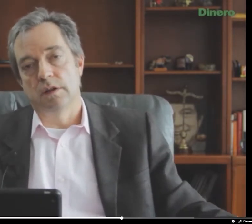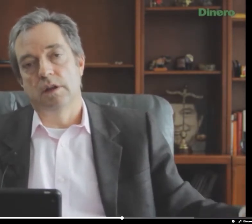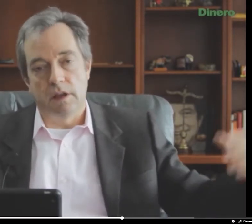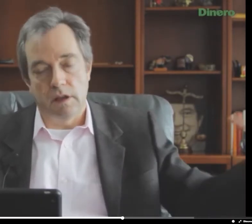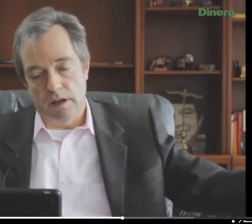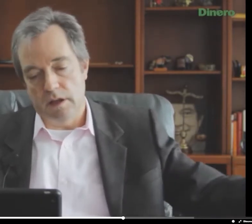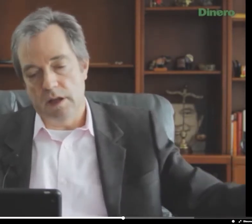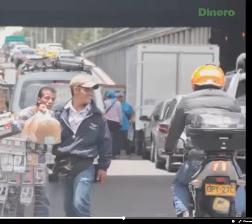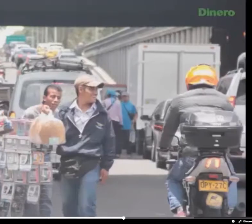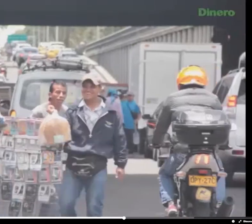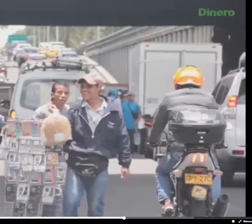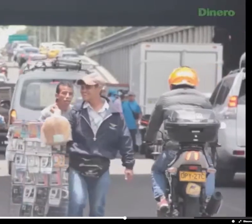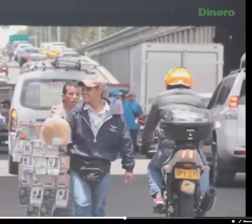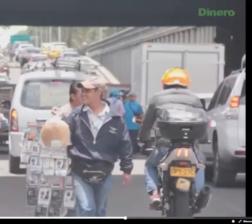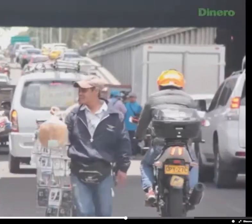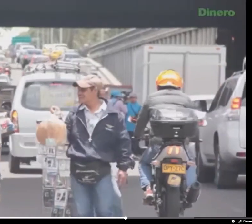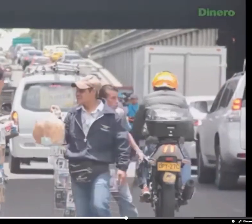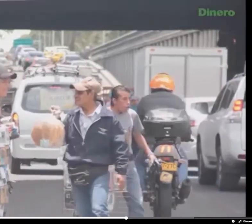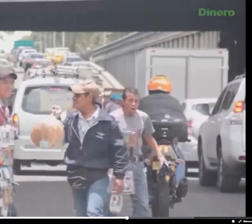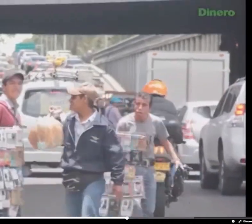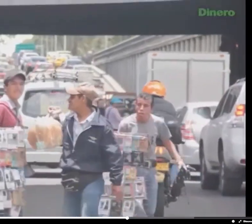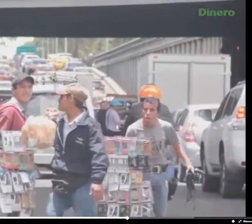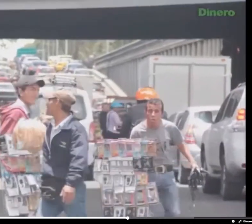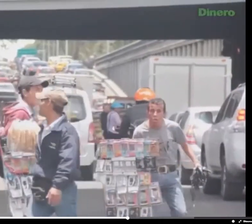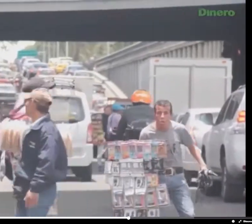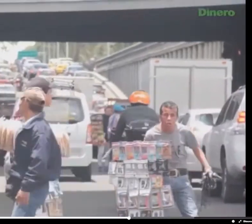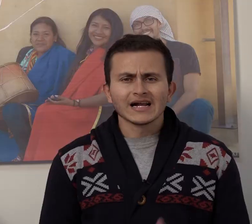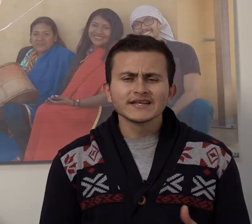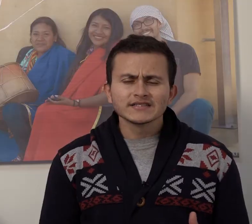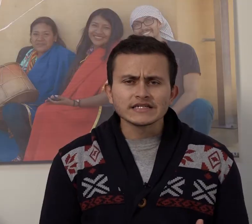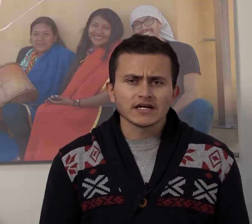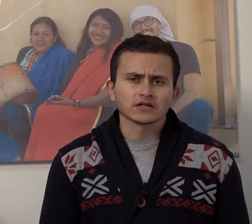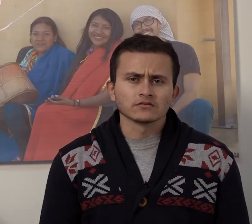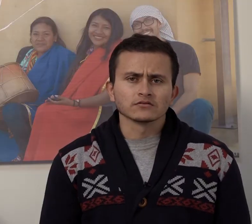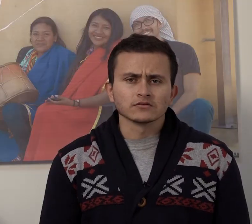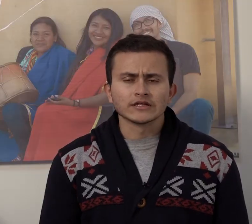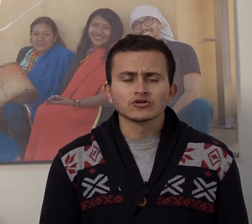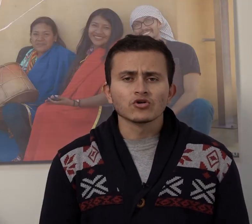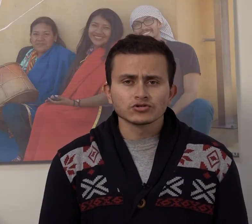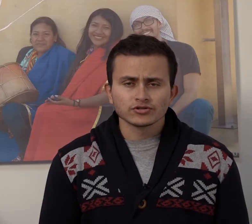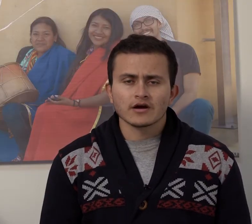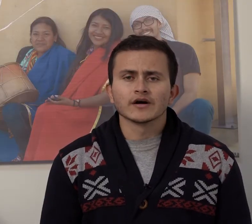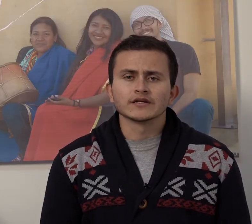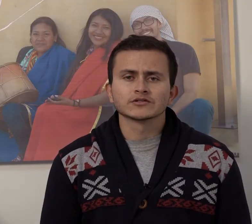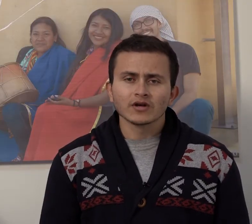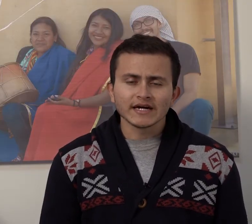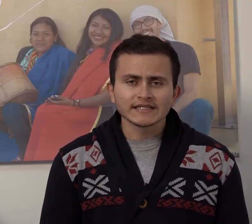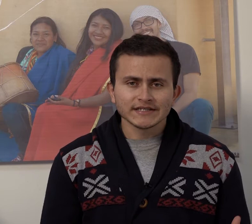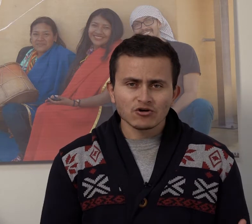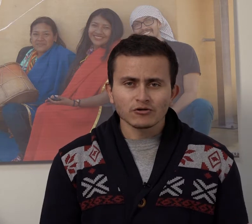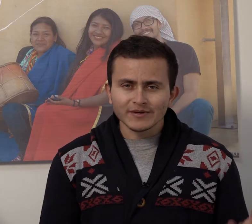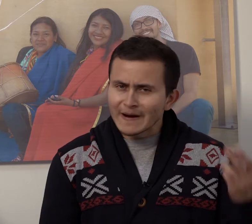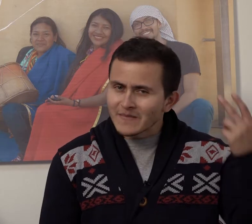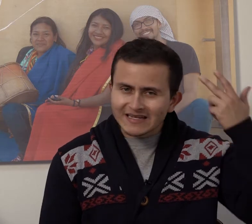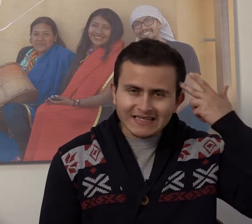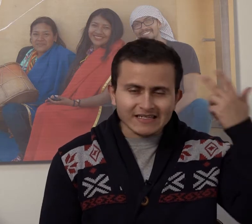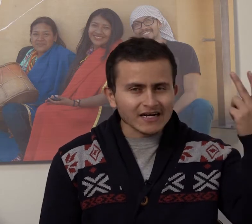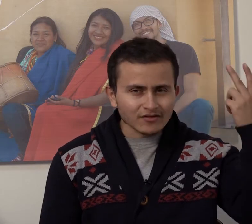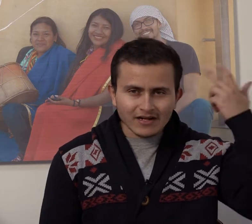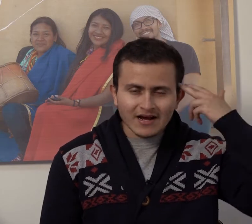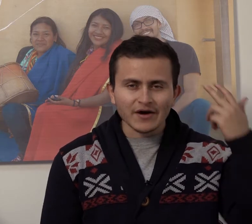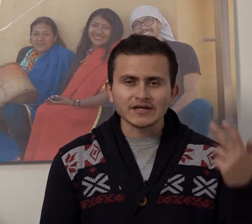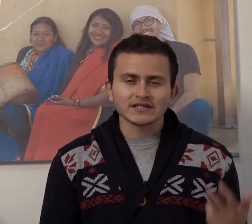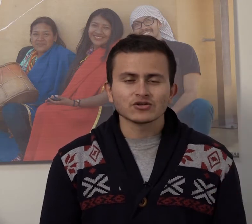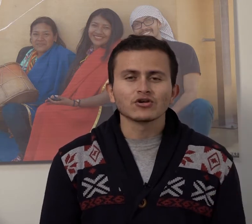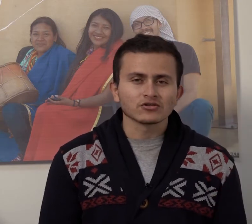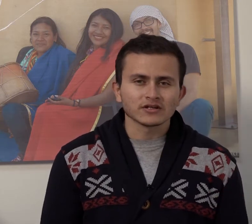1 hora y pues cayó en la muestra, se considera ocupado. Alguien sensato, en todos sus cabales, con la crisis económica